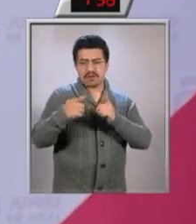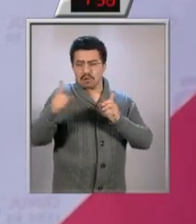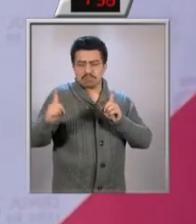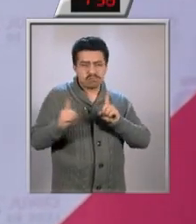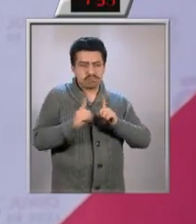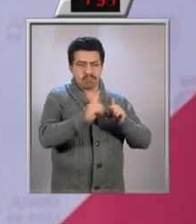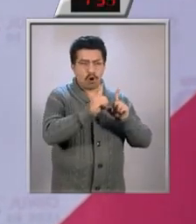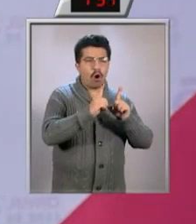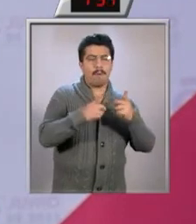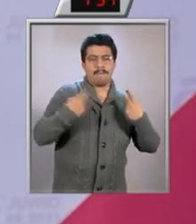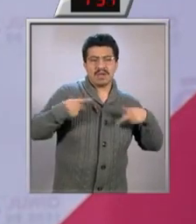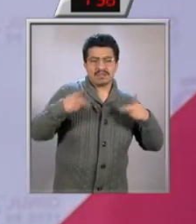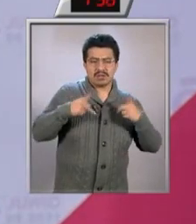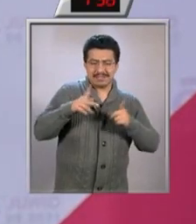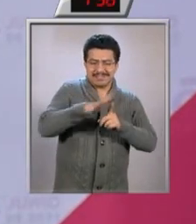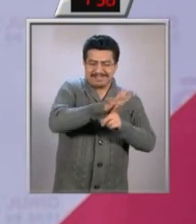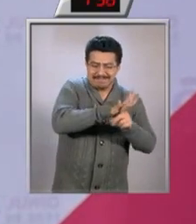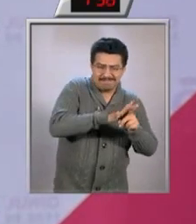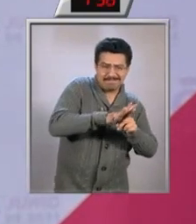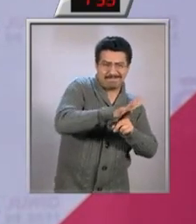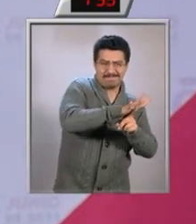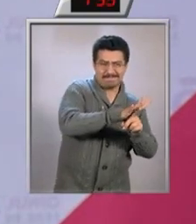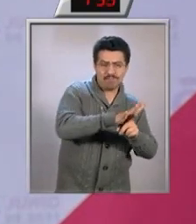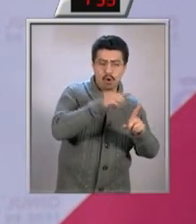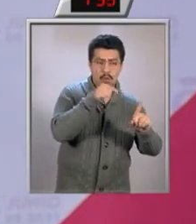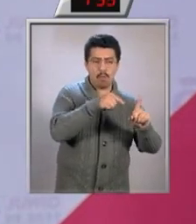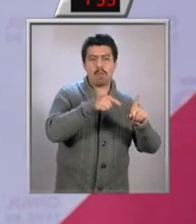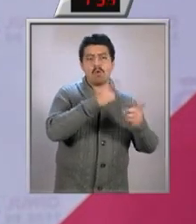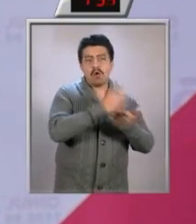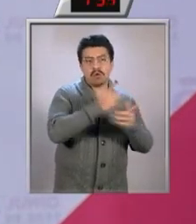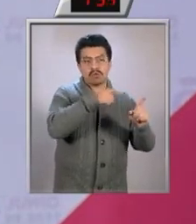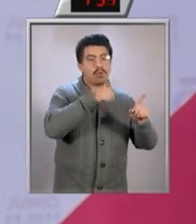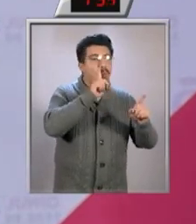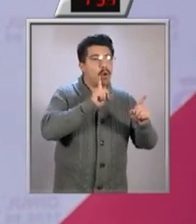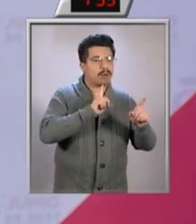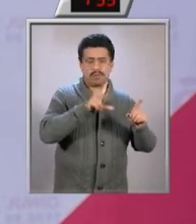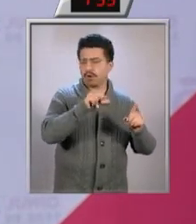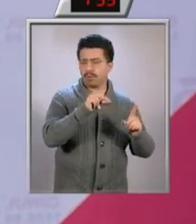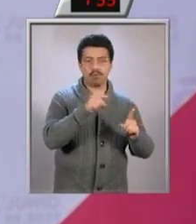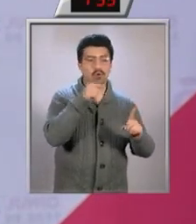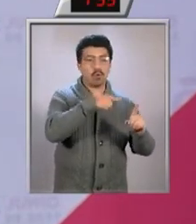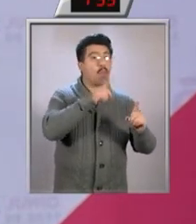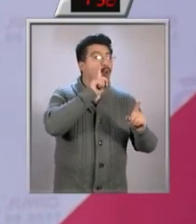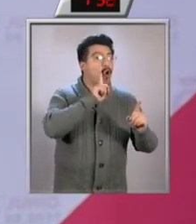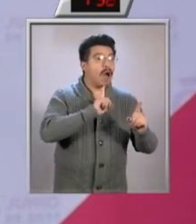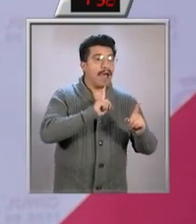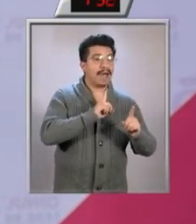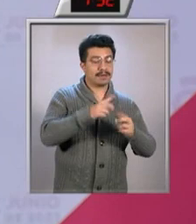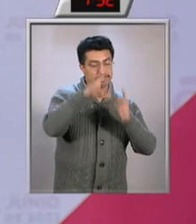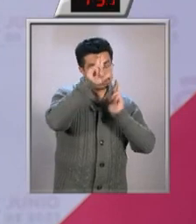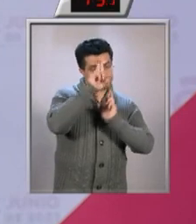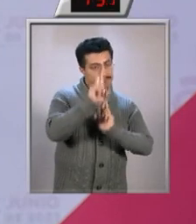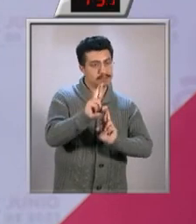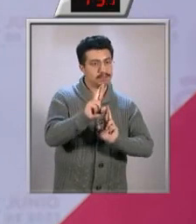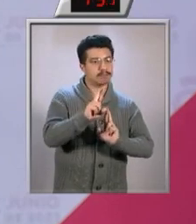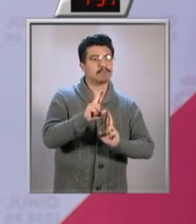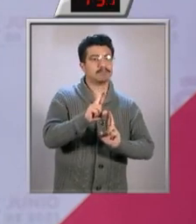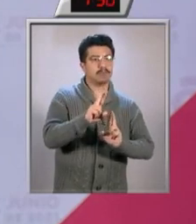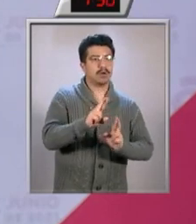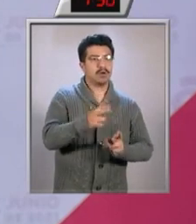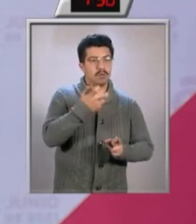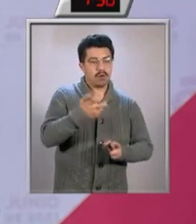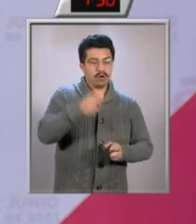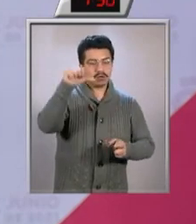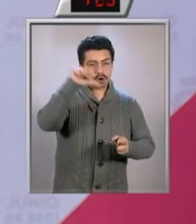o de los que te manipulan para defender tus intereses porque todas las mujeres merecemos respeto y nosotras hoy tenemos